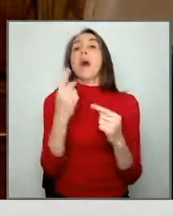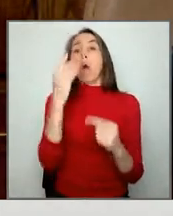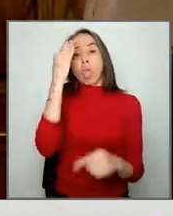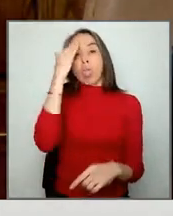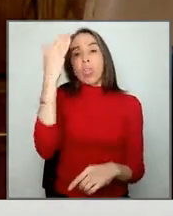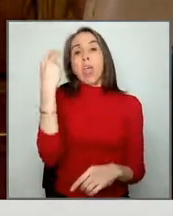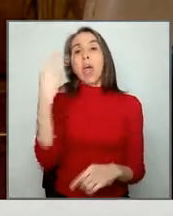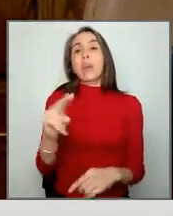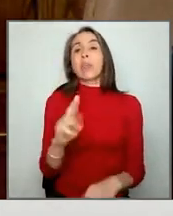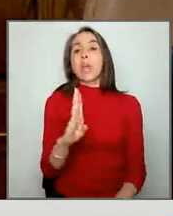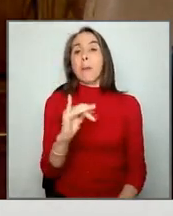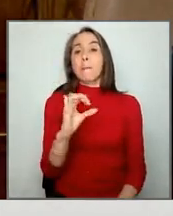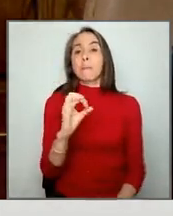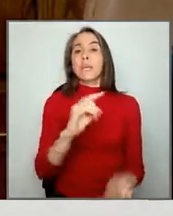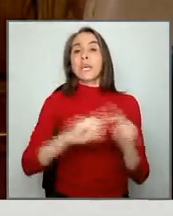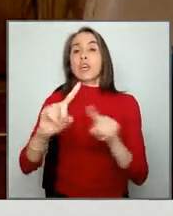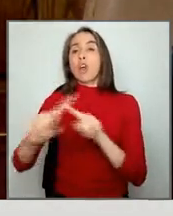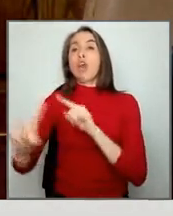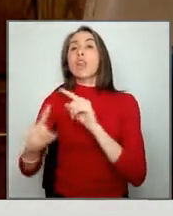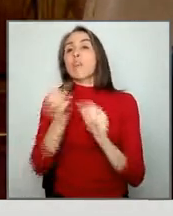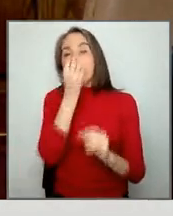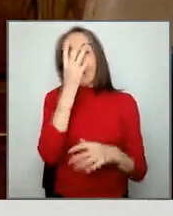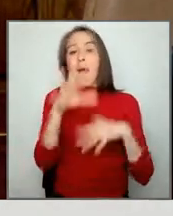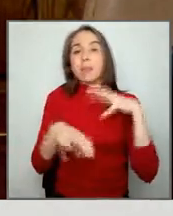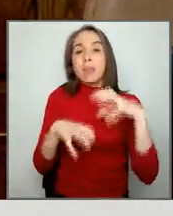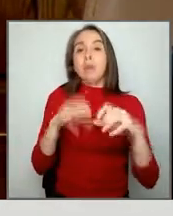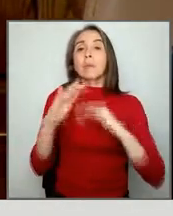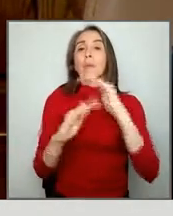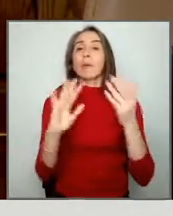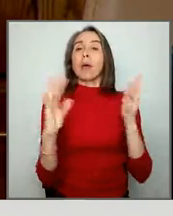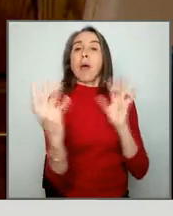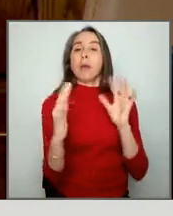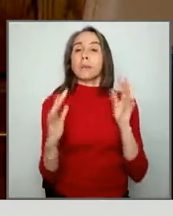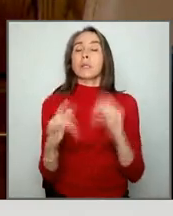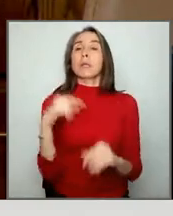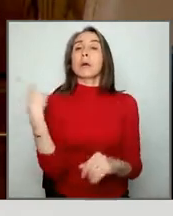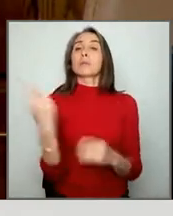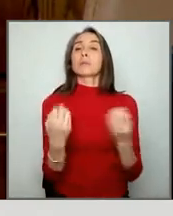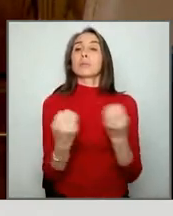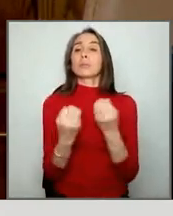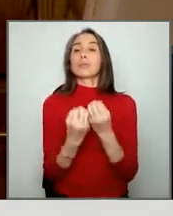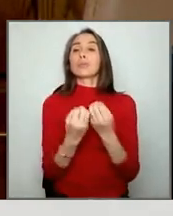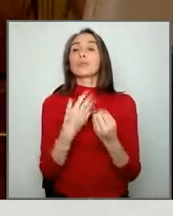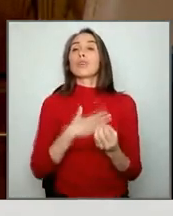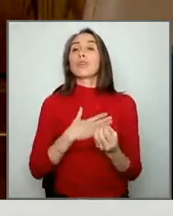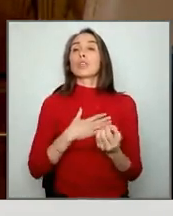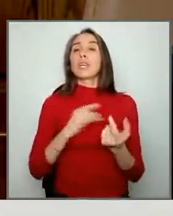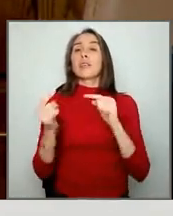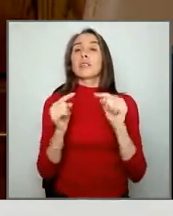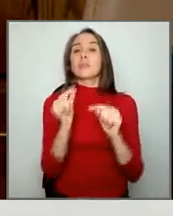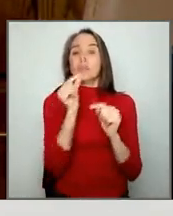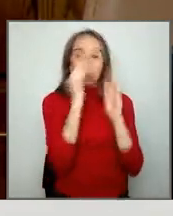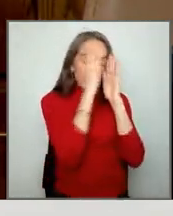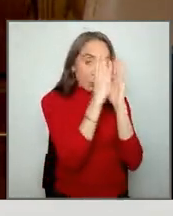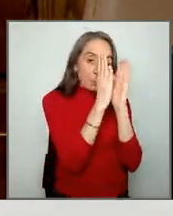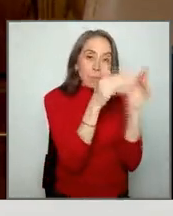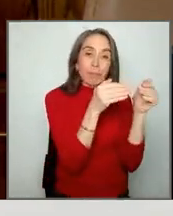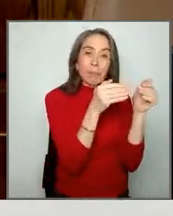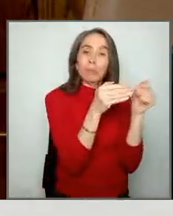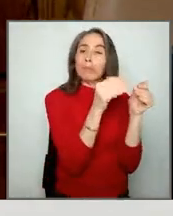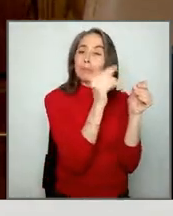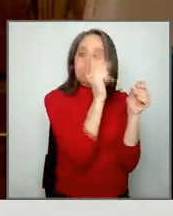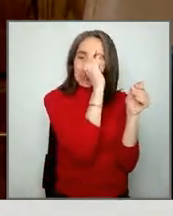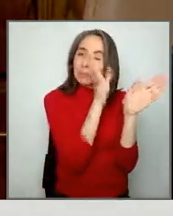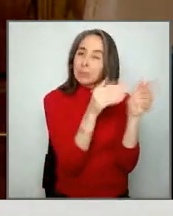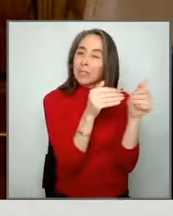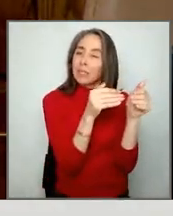yo creo que mucho hoy día están buscando quizás la discusión de Nicho pero aquí hay que ver qué es lo que hay en el